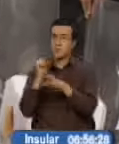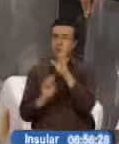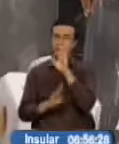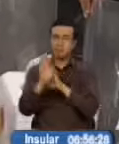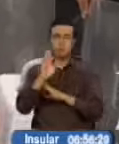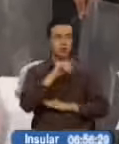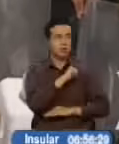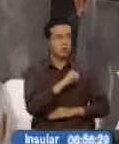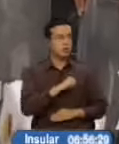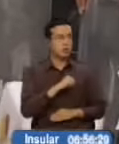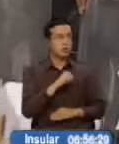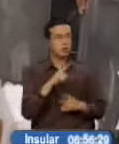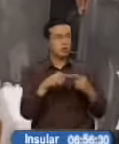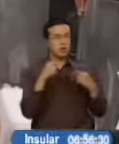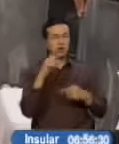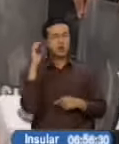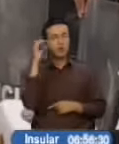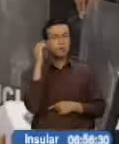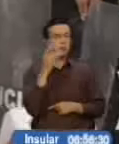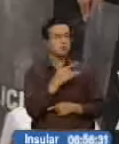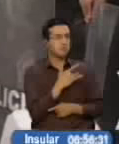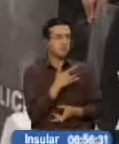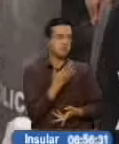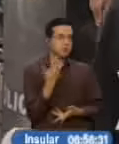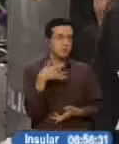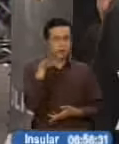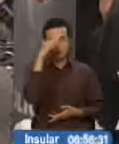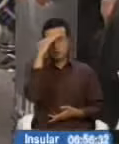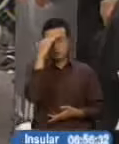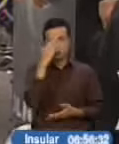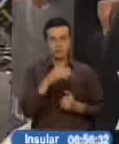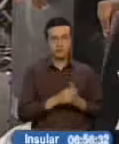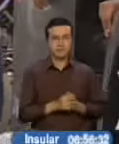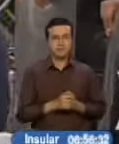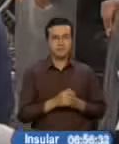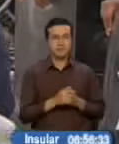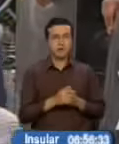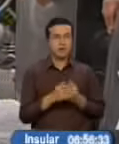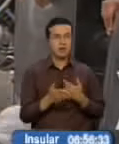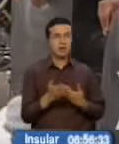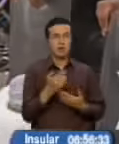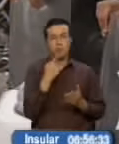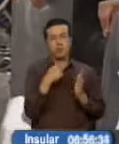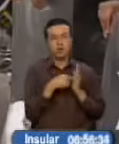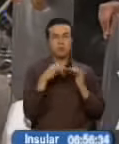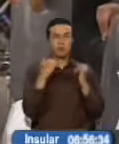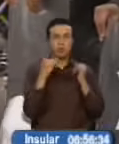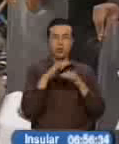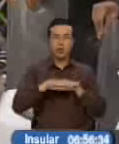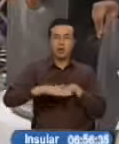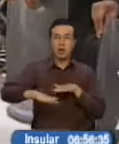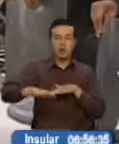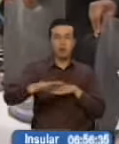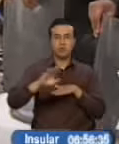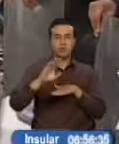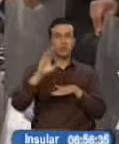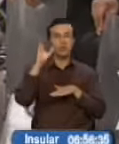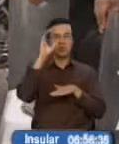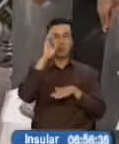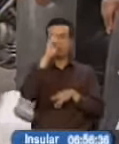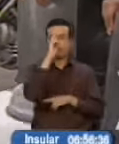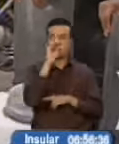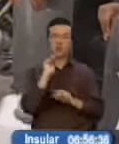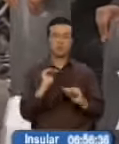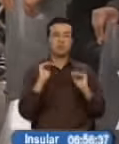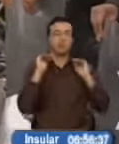ser la actitud del visitante? ¿Cómo se la imagina? A sabiendas de que no tiene la misma ventaja de jugar en el llano. Los colombianos respetan mucho